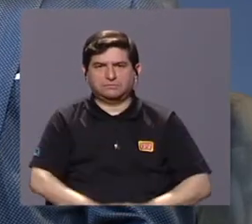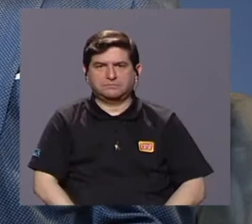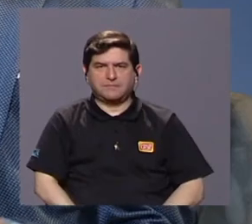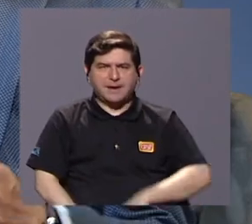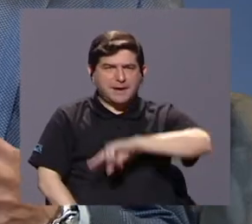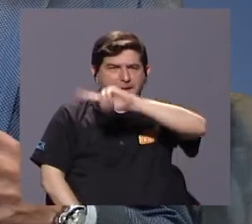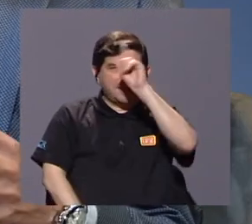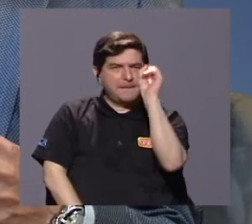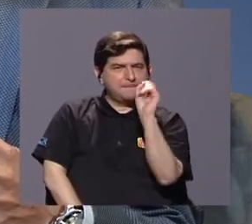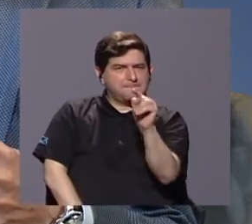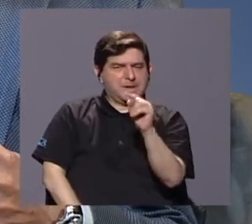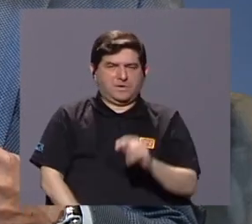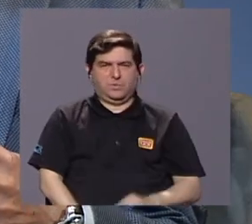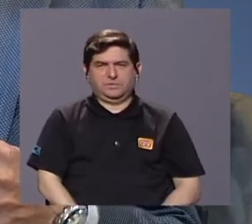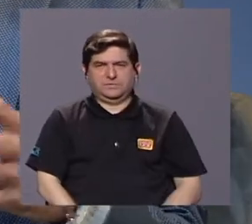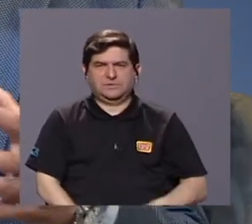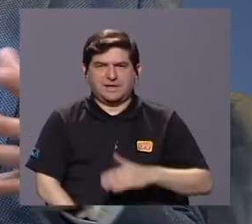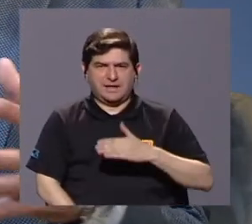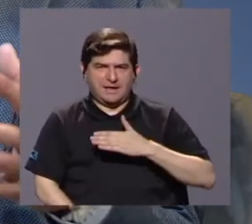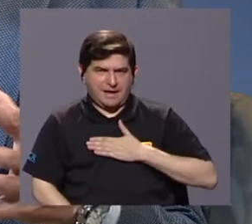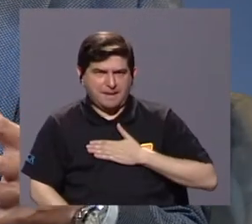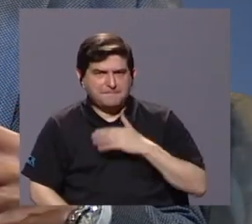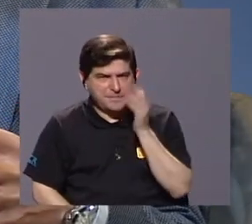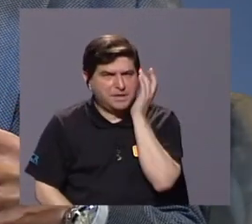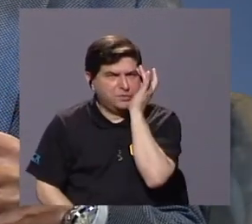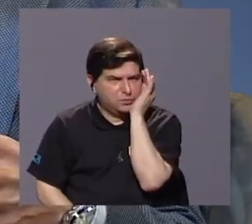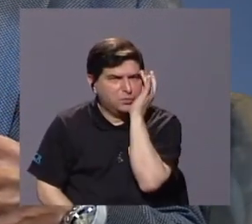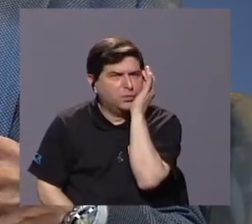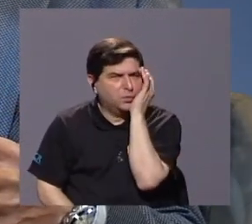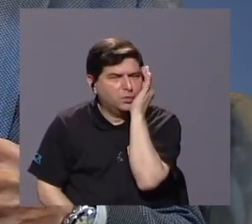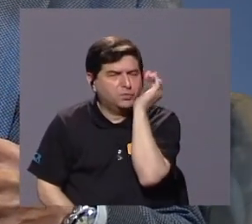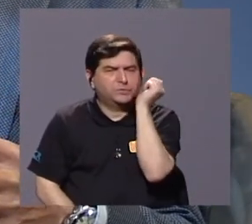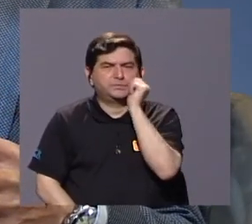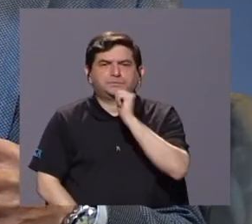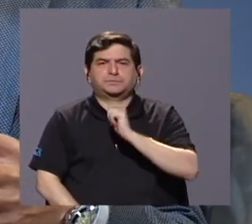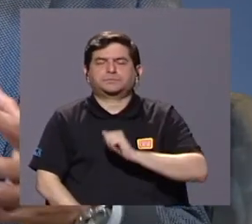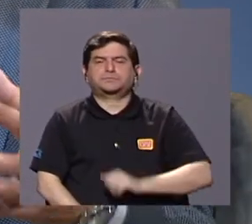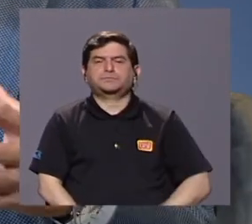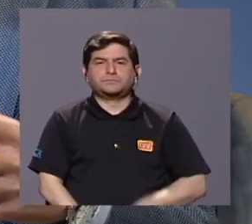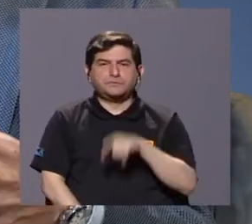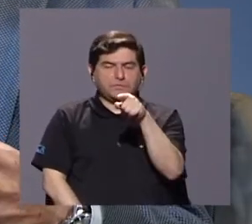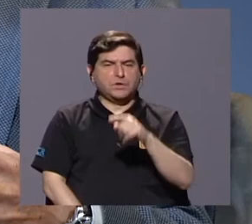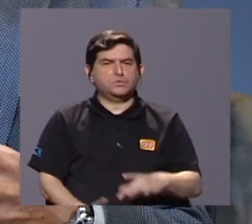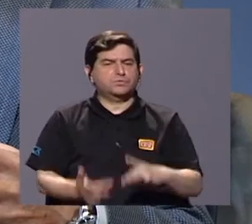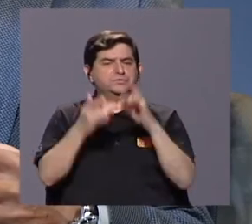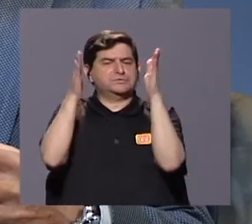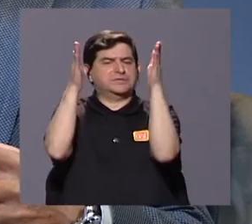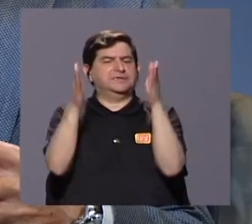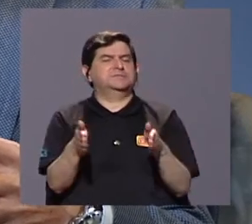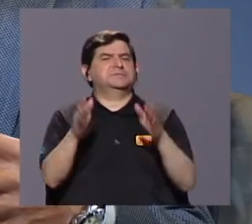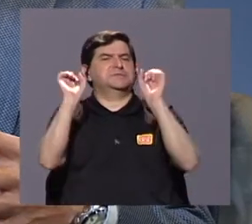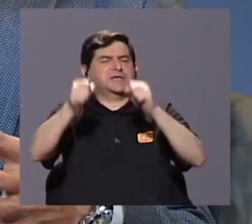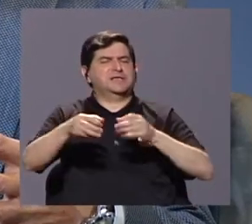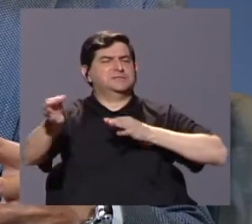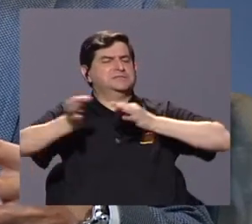Una pregunta que a mí me ha preocupado bastante, y usted, experto en la materia, nos puede aportar